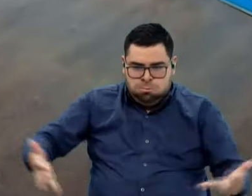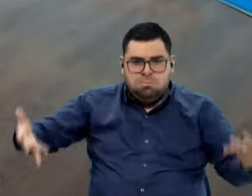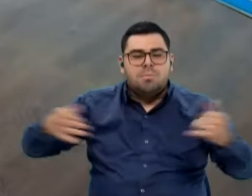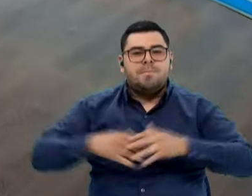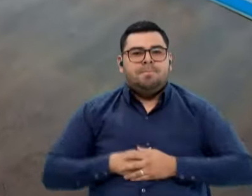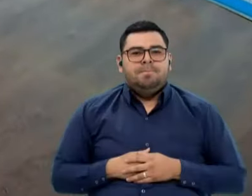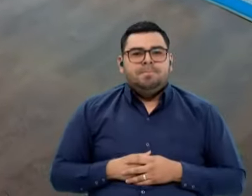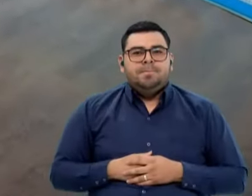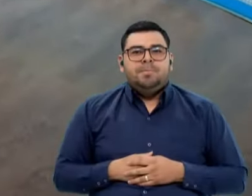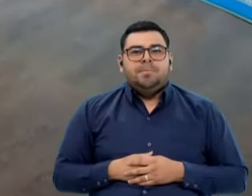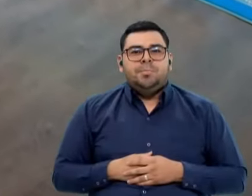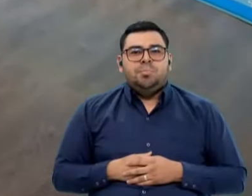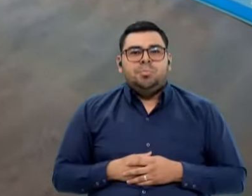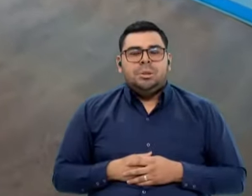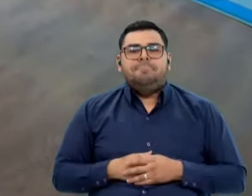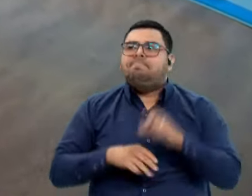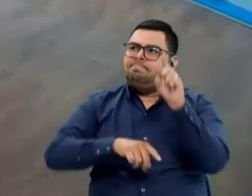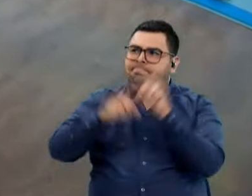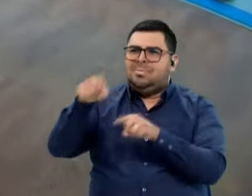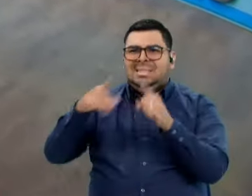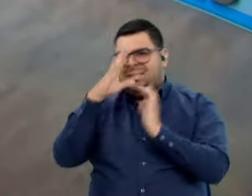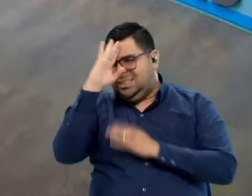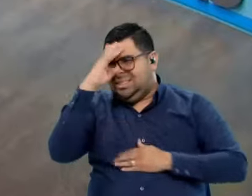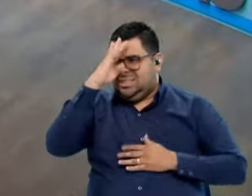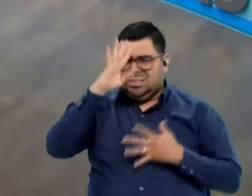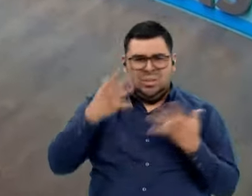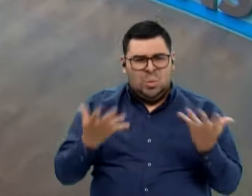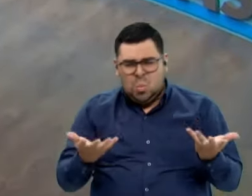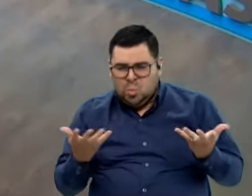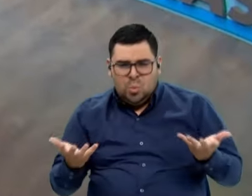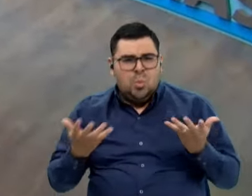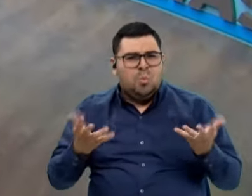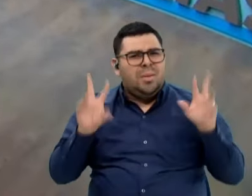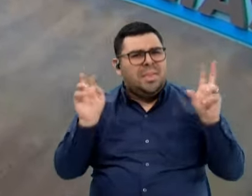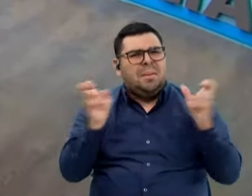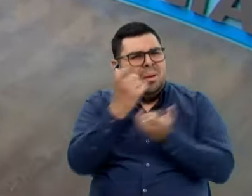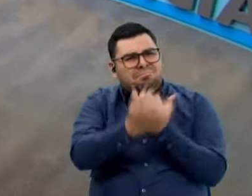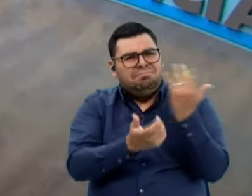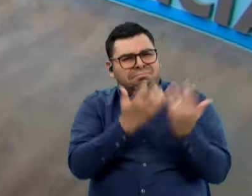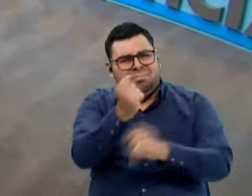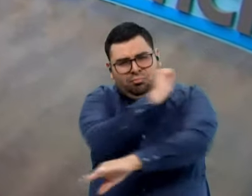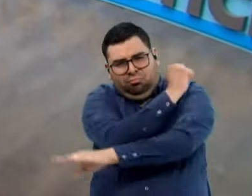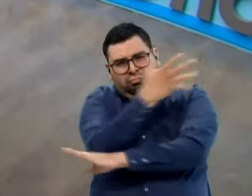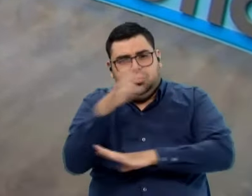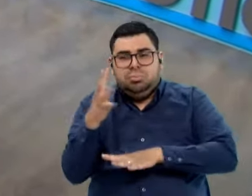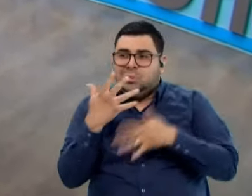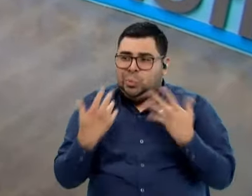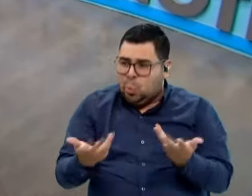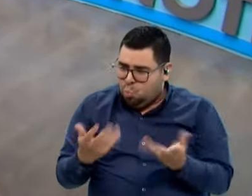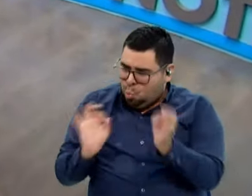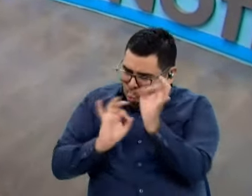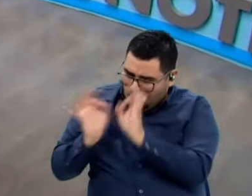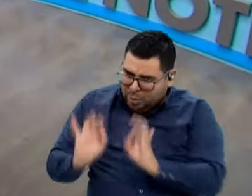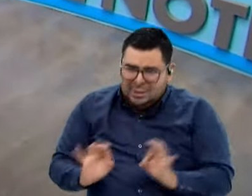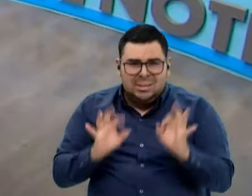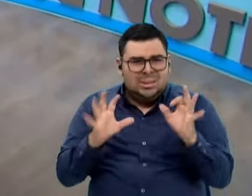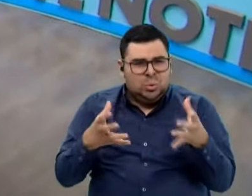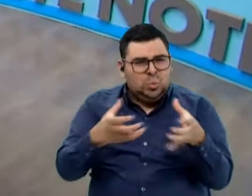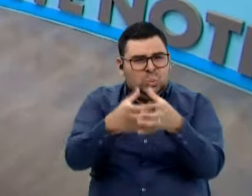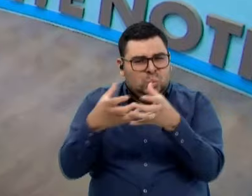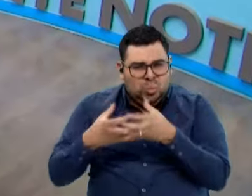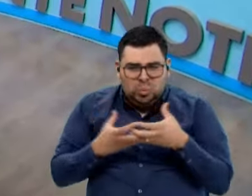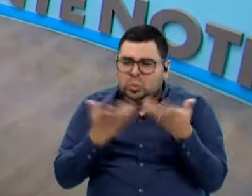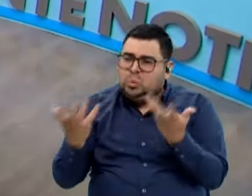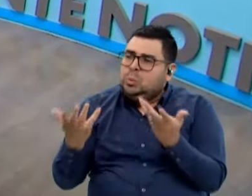mucha inquietud con respecto a cómo debe ser tratado el tema de los incendios forestales, es decir, la organización del Estado